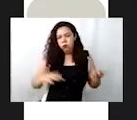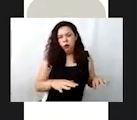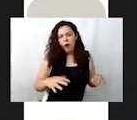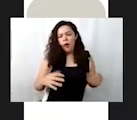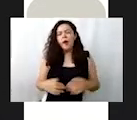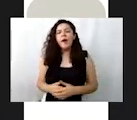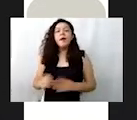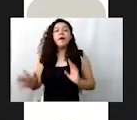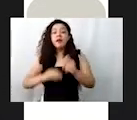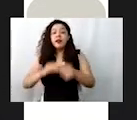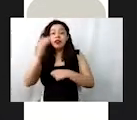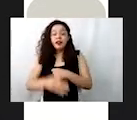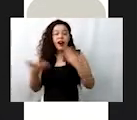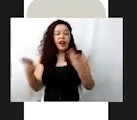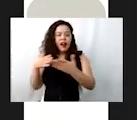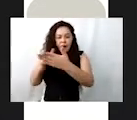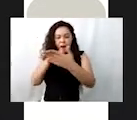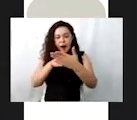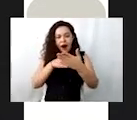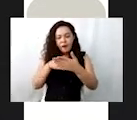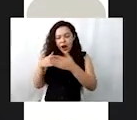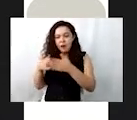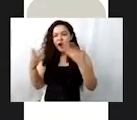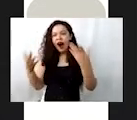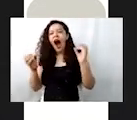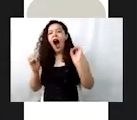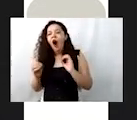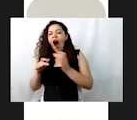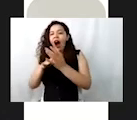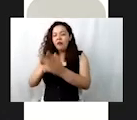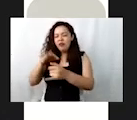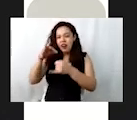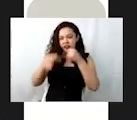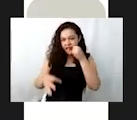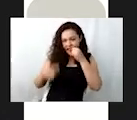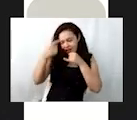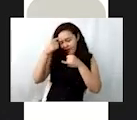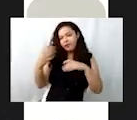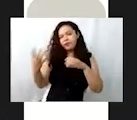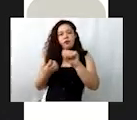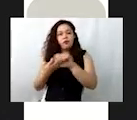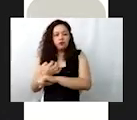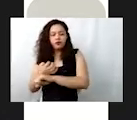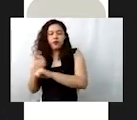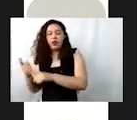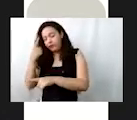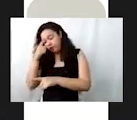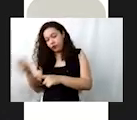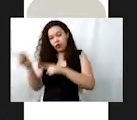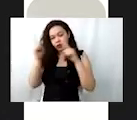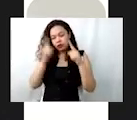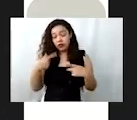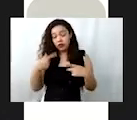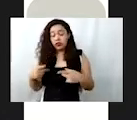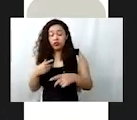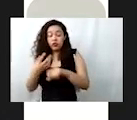teniendo estos impedimentos o esta falta de apoyo desde el Estado hacia las organizaciones de la sociedad